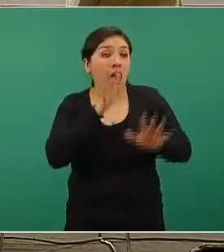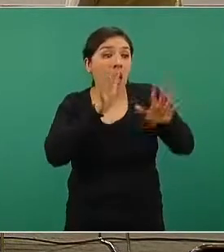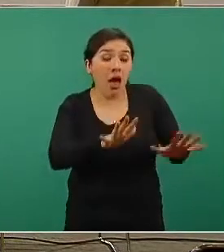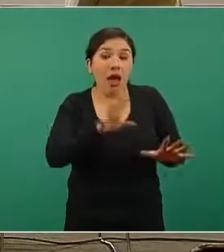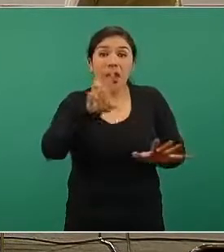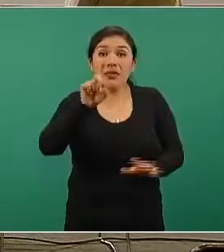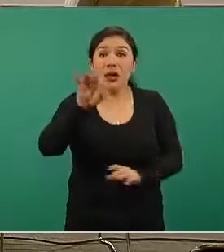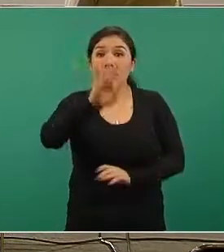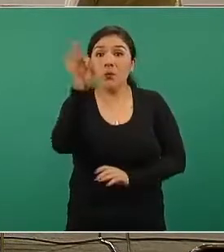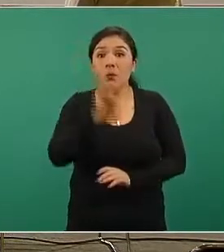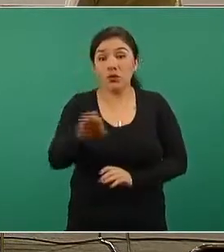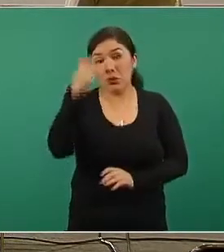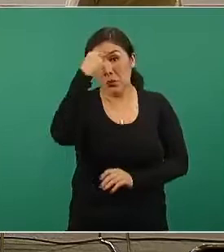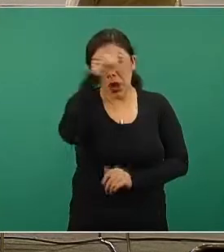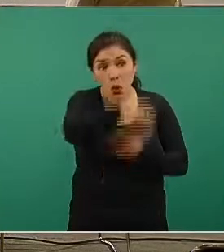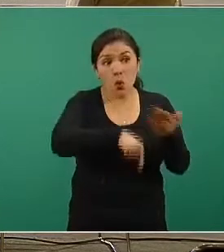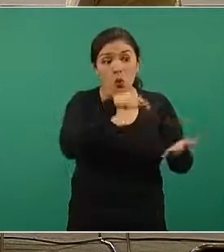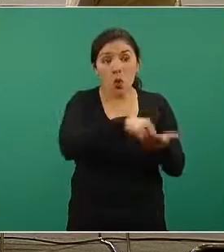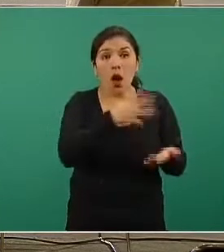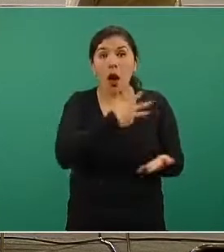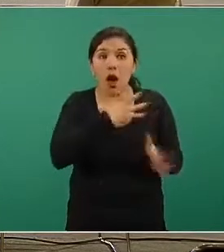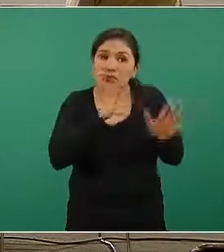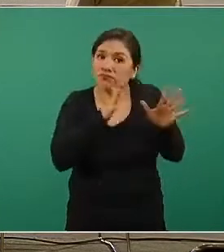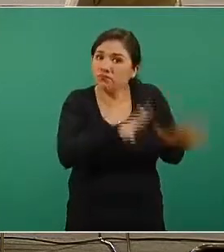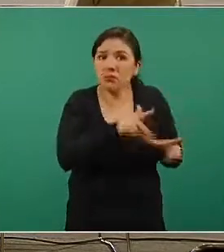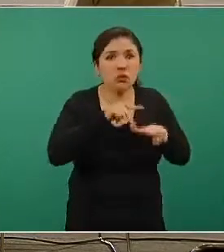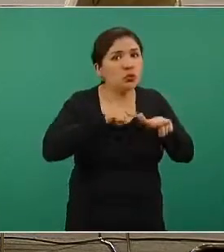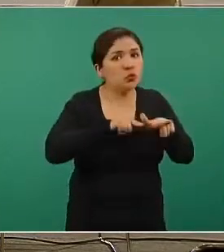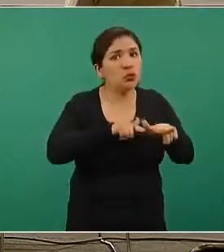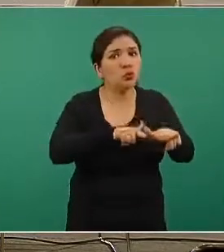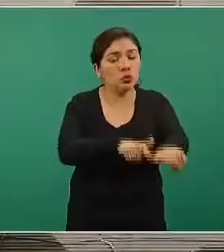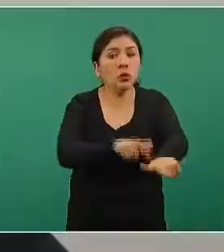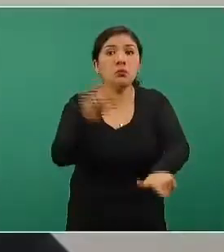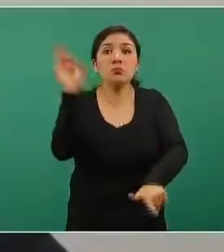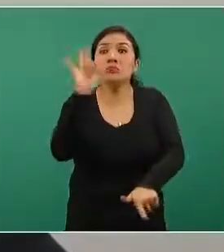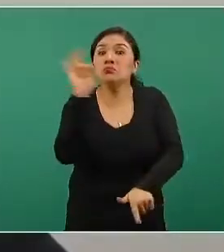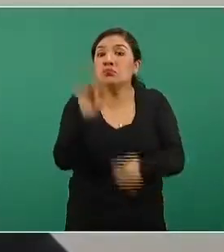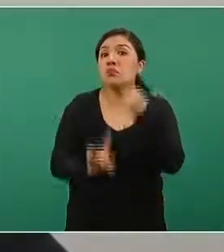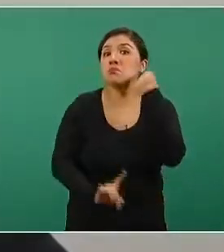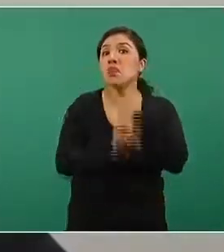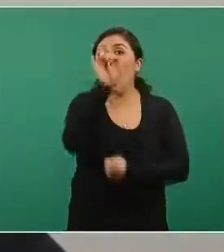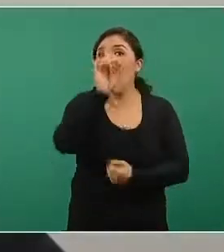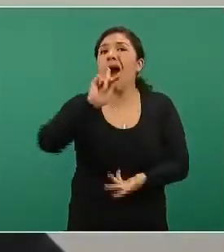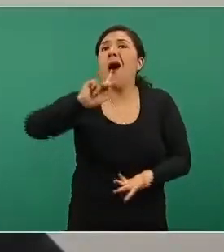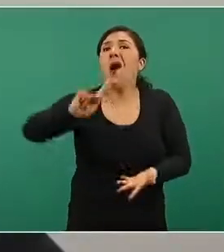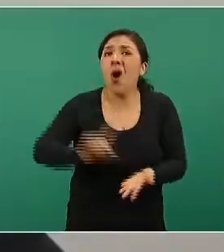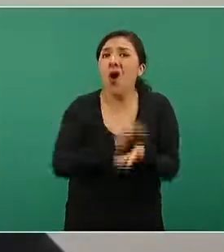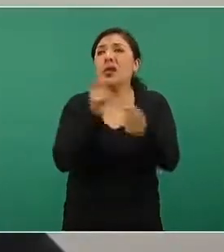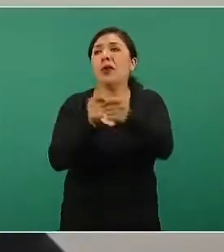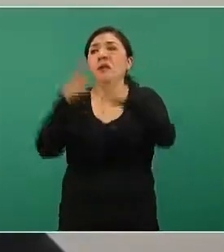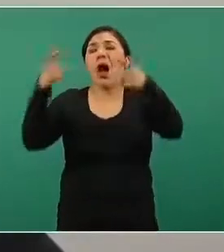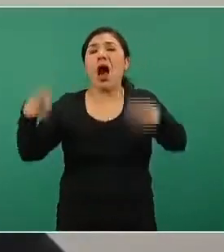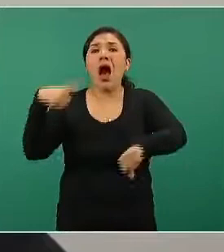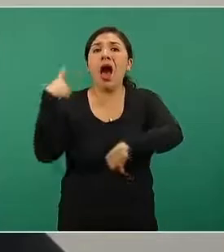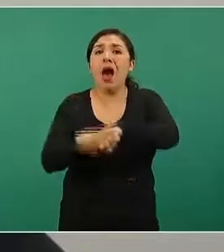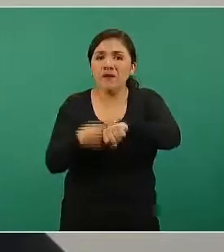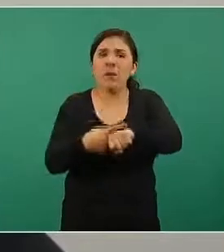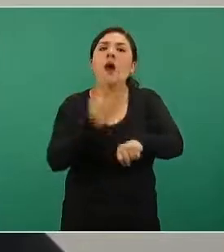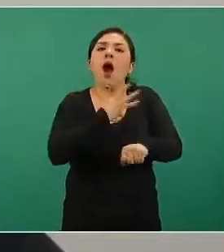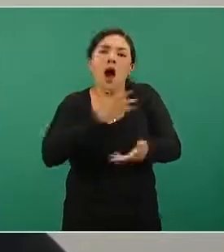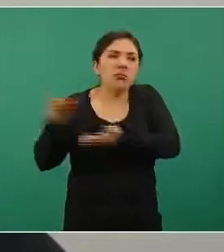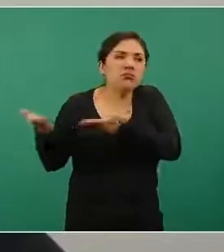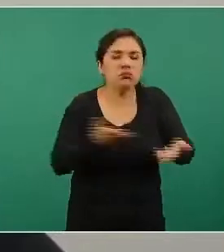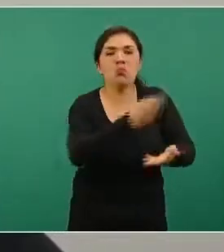capacidad que esté disponible y permanente ante la posibilidad, obviamente, de cualquier rebrote que